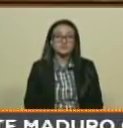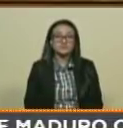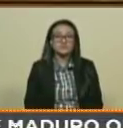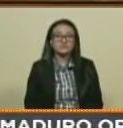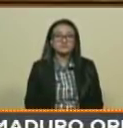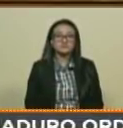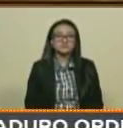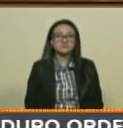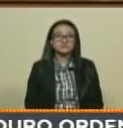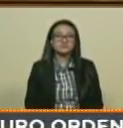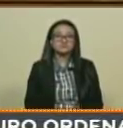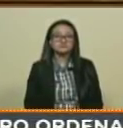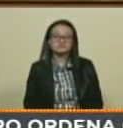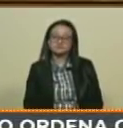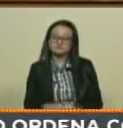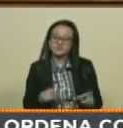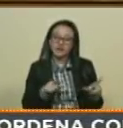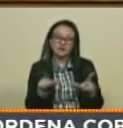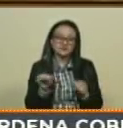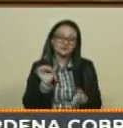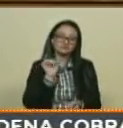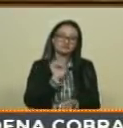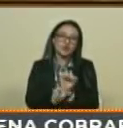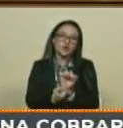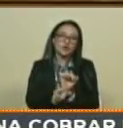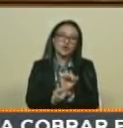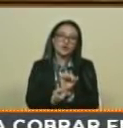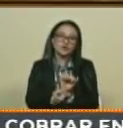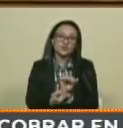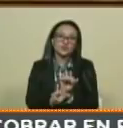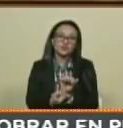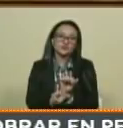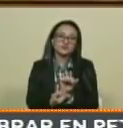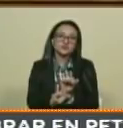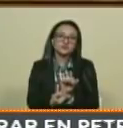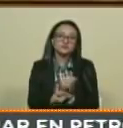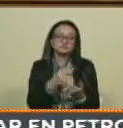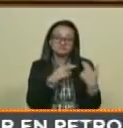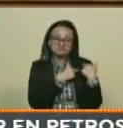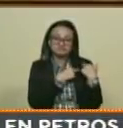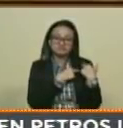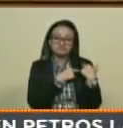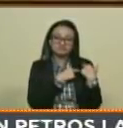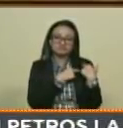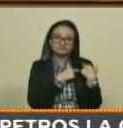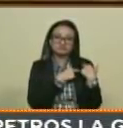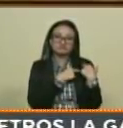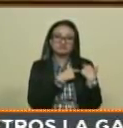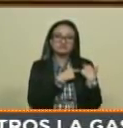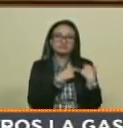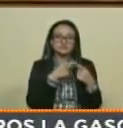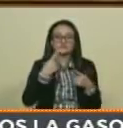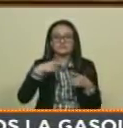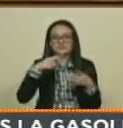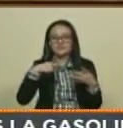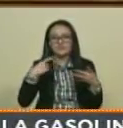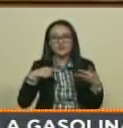Se libraron las órdenes de aprehensión respectivas que involucran, entre otros,